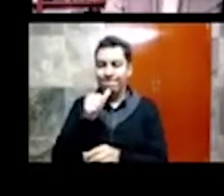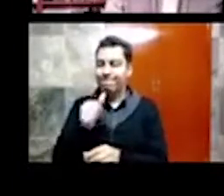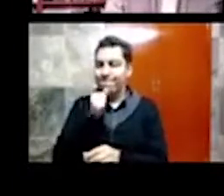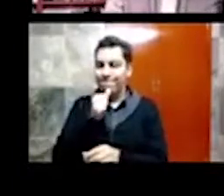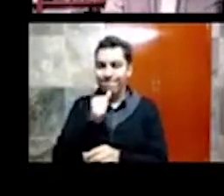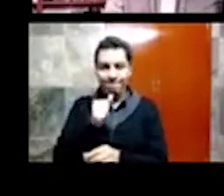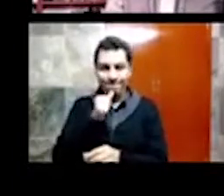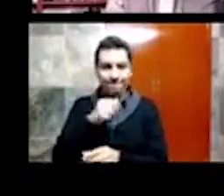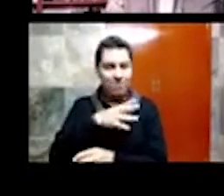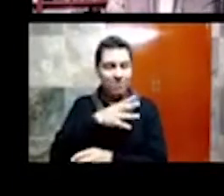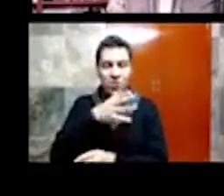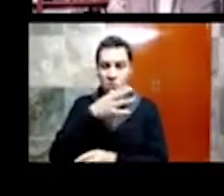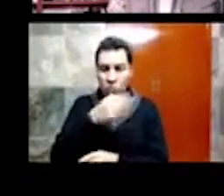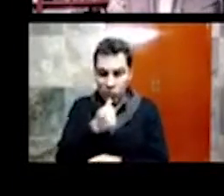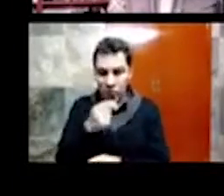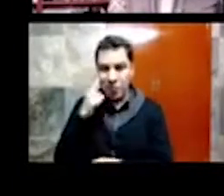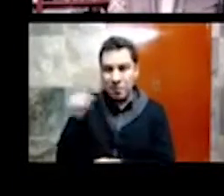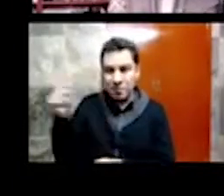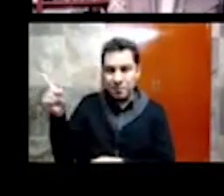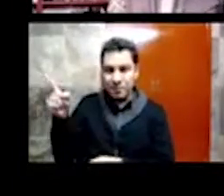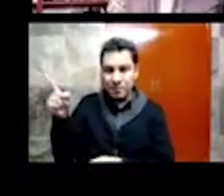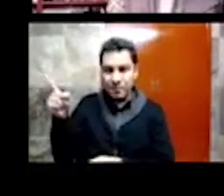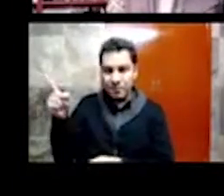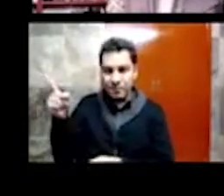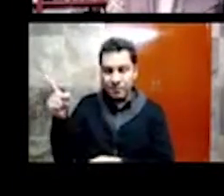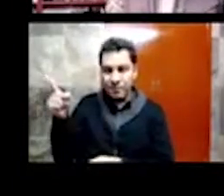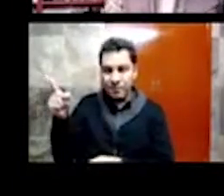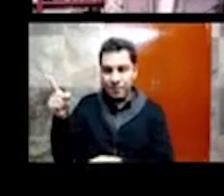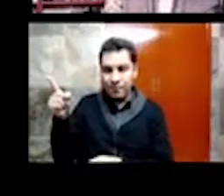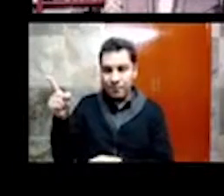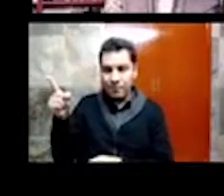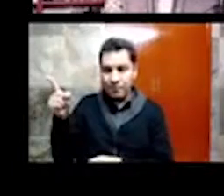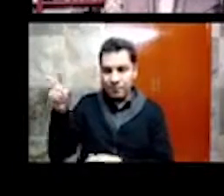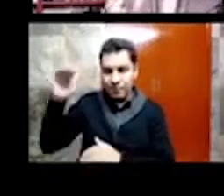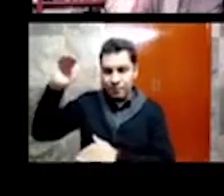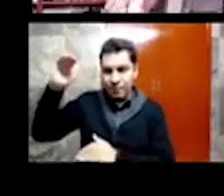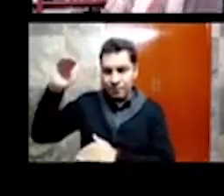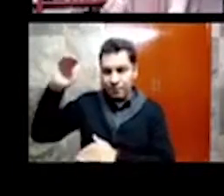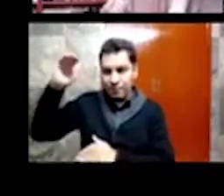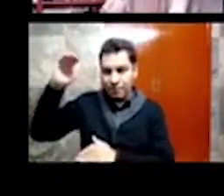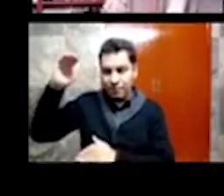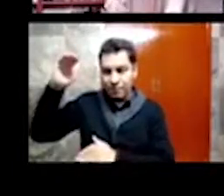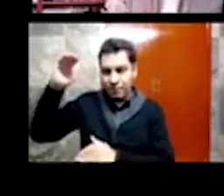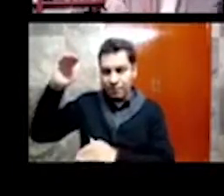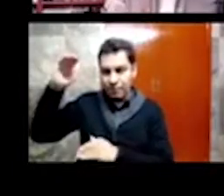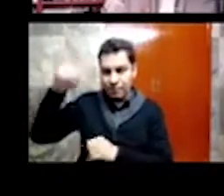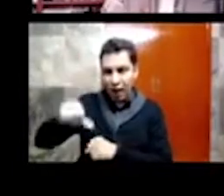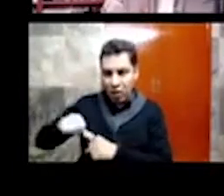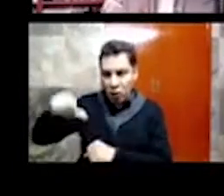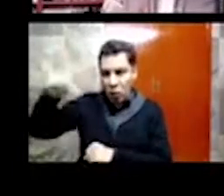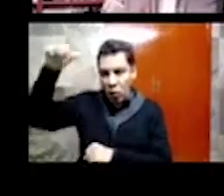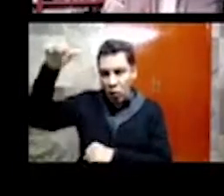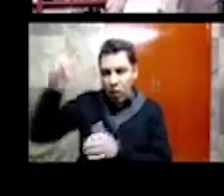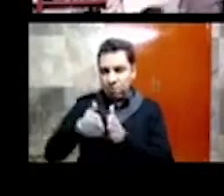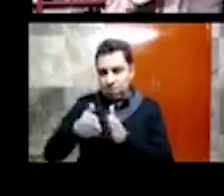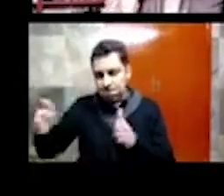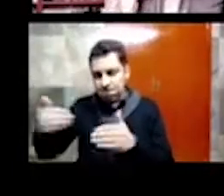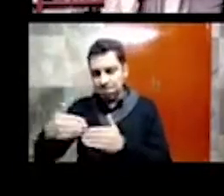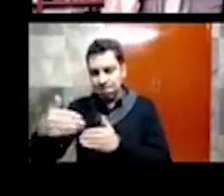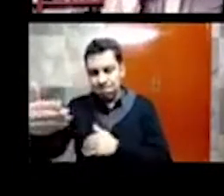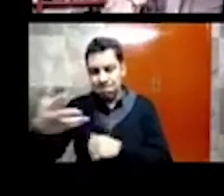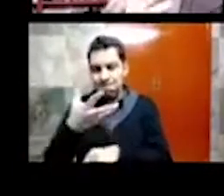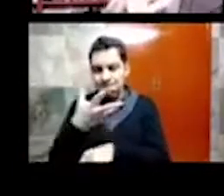en la superficie del recinto. La arquitectura central, así configurada como el lugar del